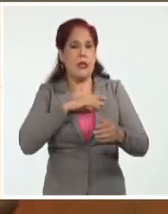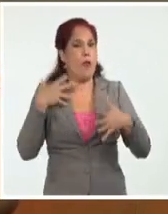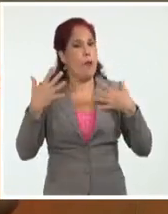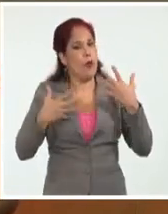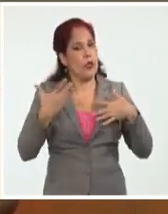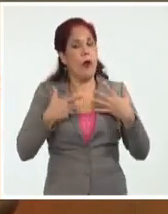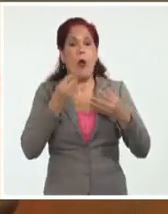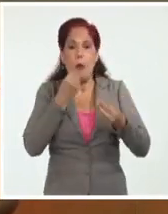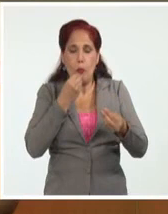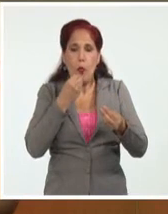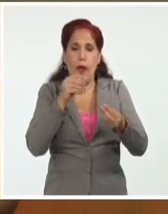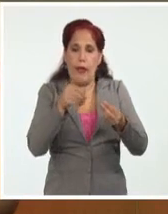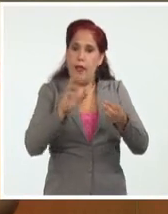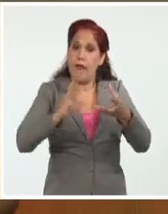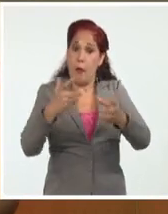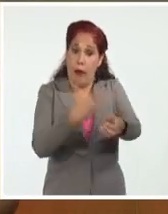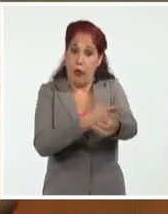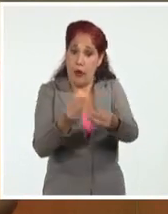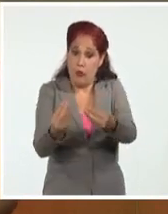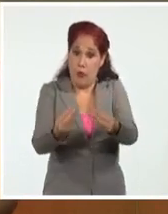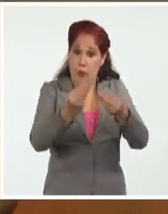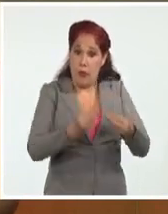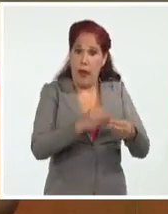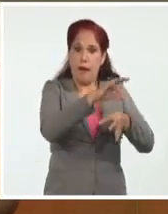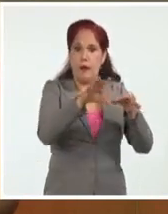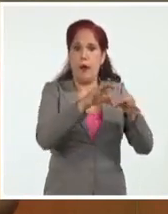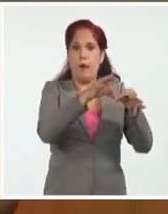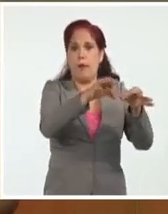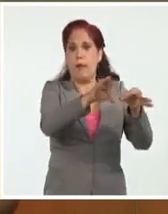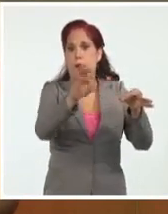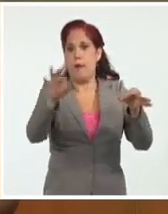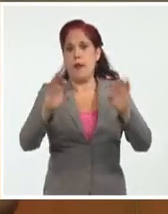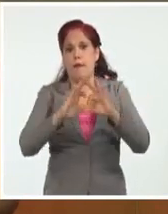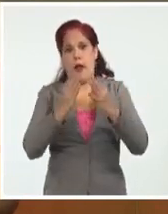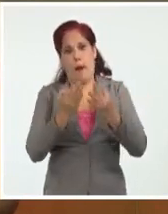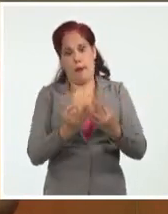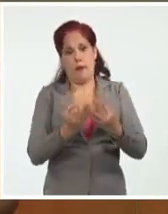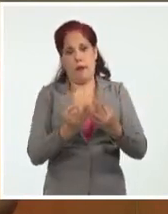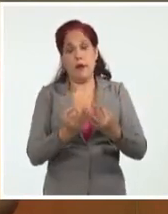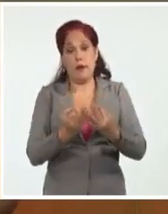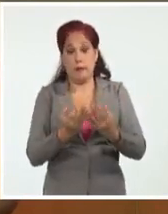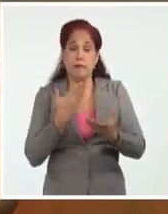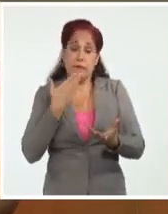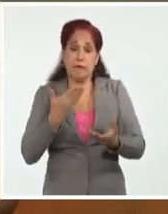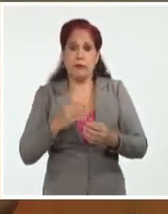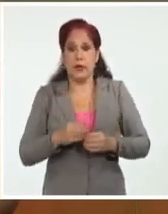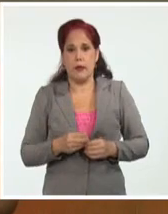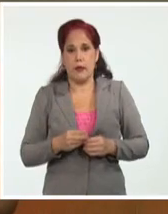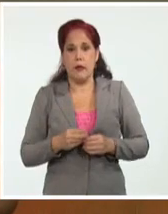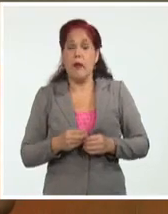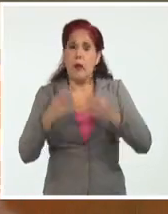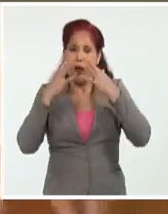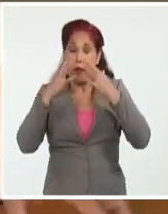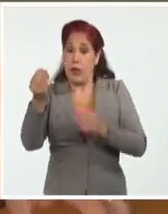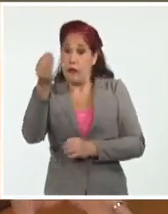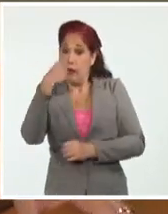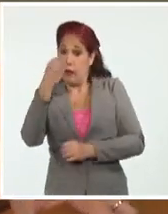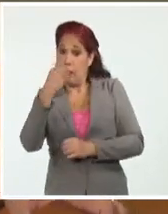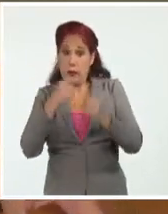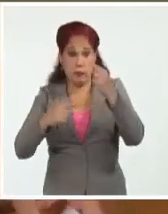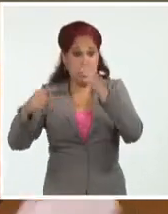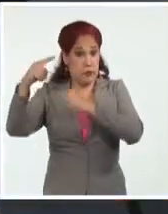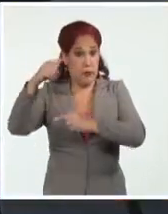nosotros podamos por esta vía irle también dando algún nivel de satisfacción a la población en uno de los temas más acuciantes y además